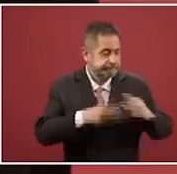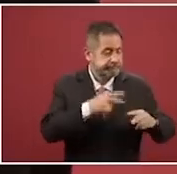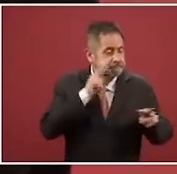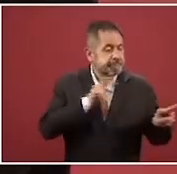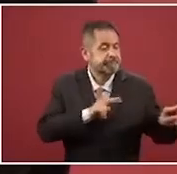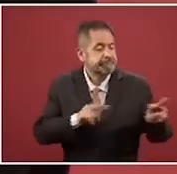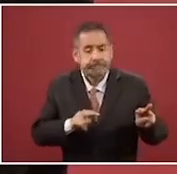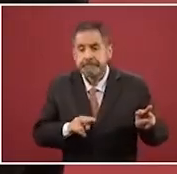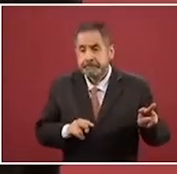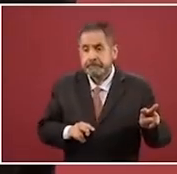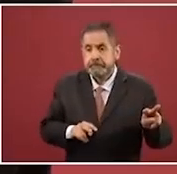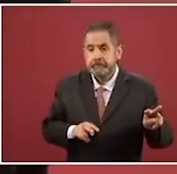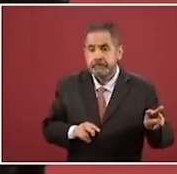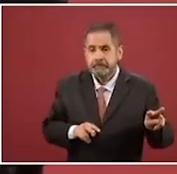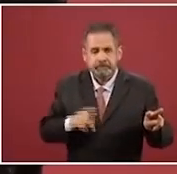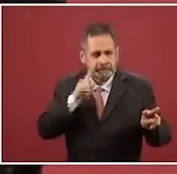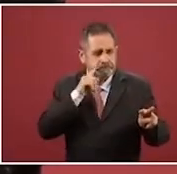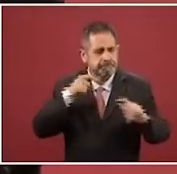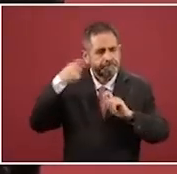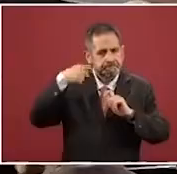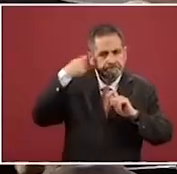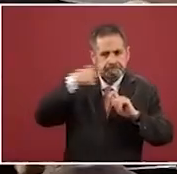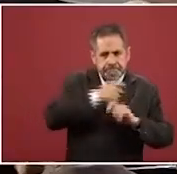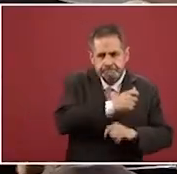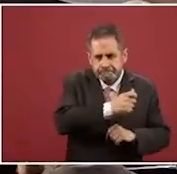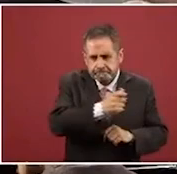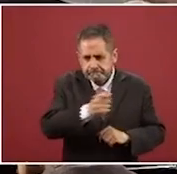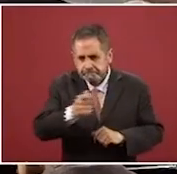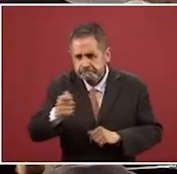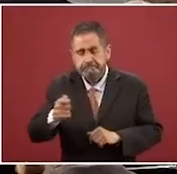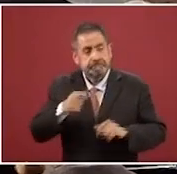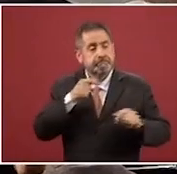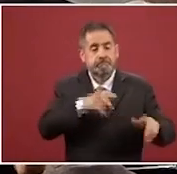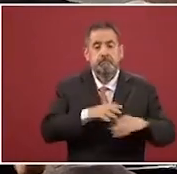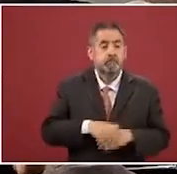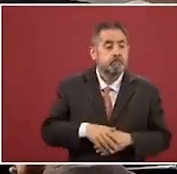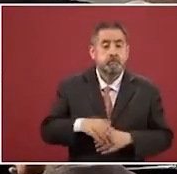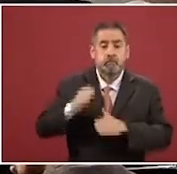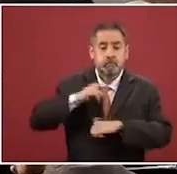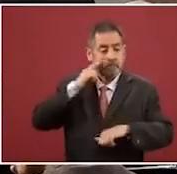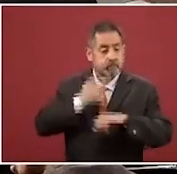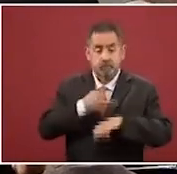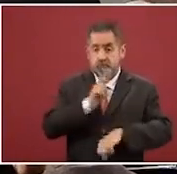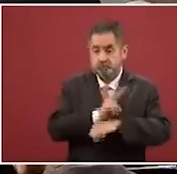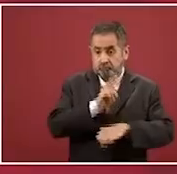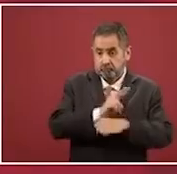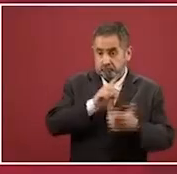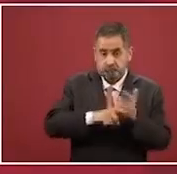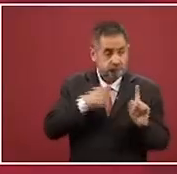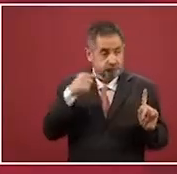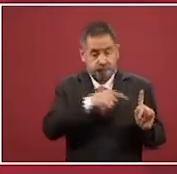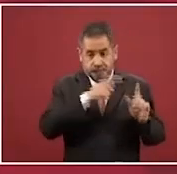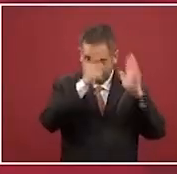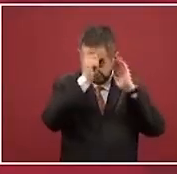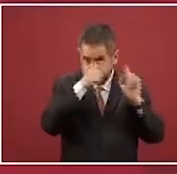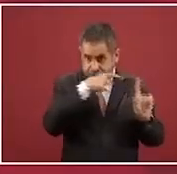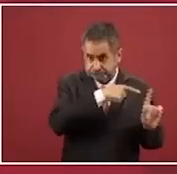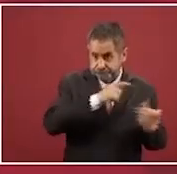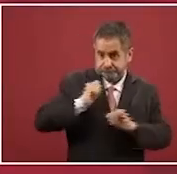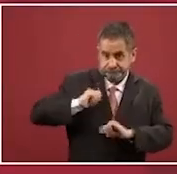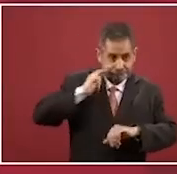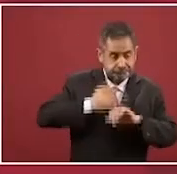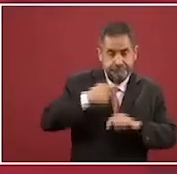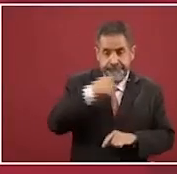incluso hasta saqué un video. El superintendente de la planta y todos los